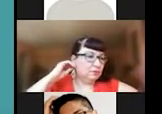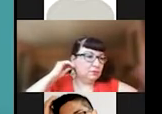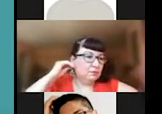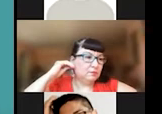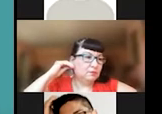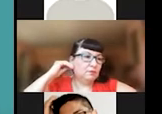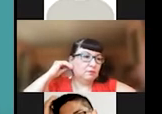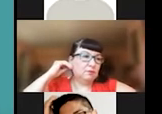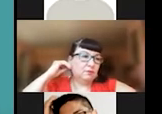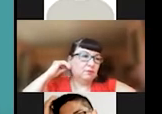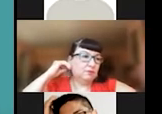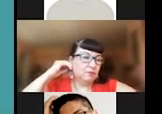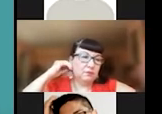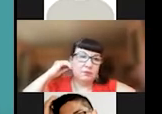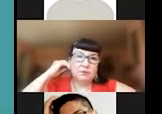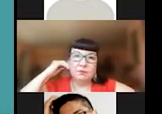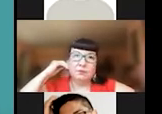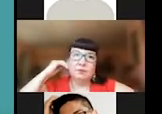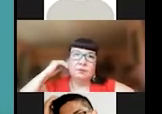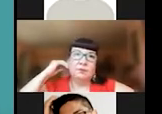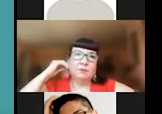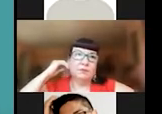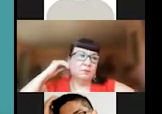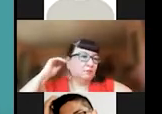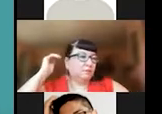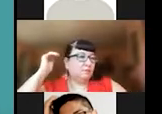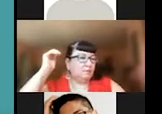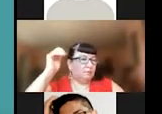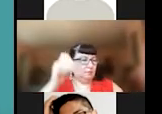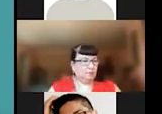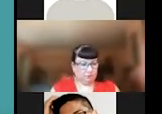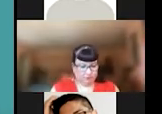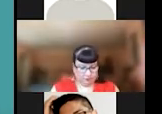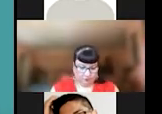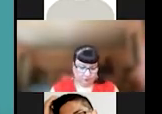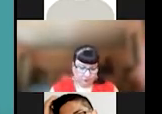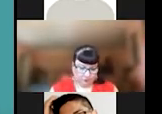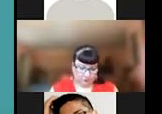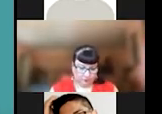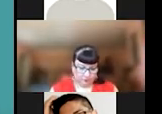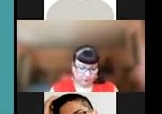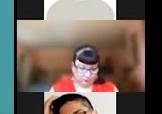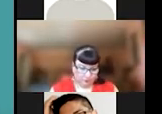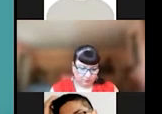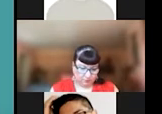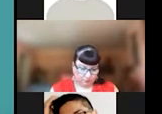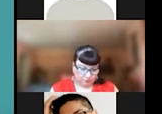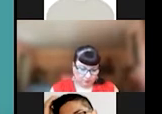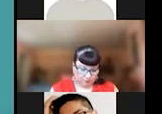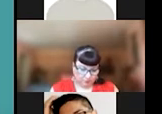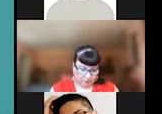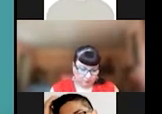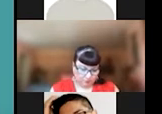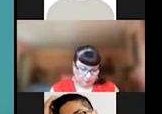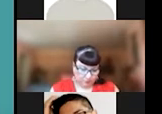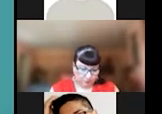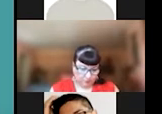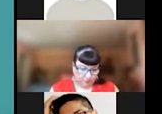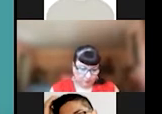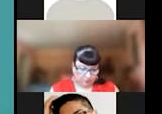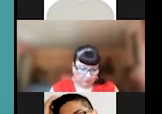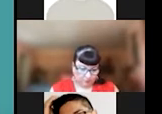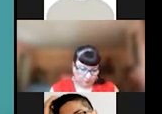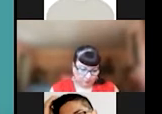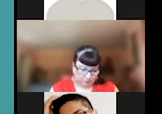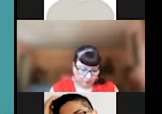navegando este sistema creo que eso es muy importante a pensar sobre esa complejidad hay que tener otra